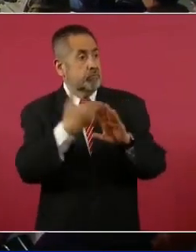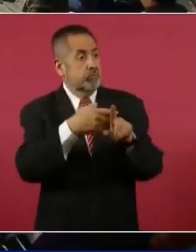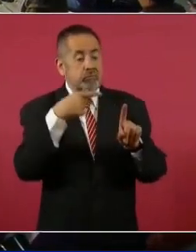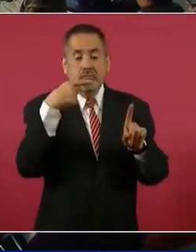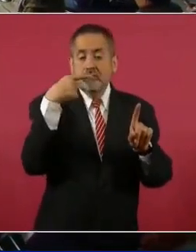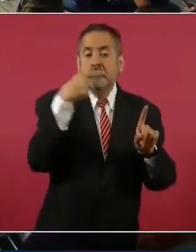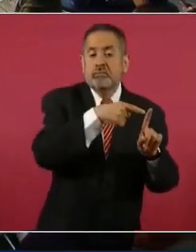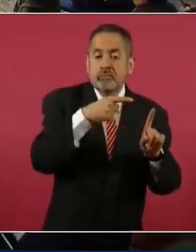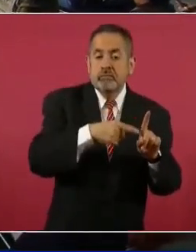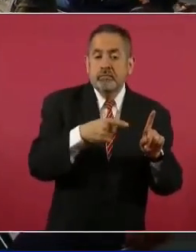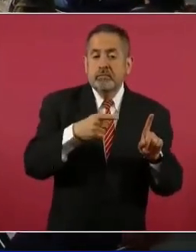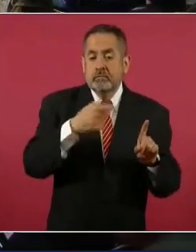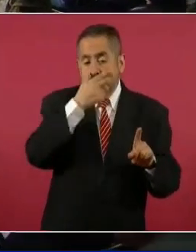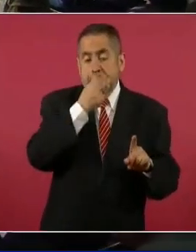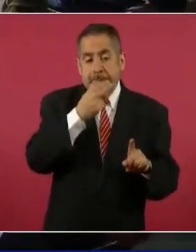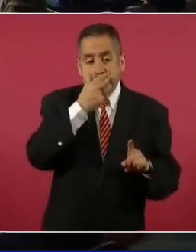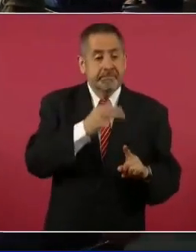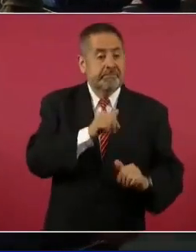traidor,